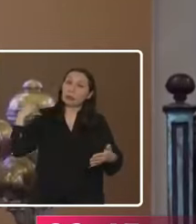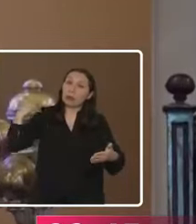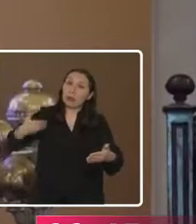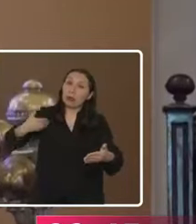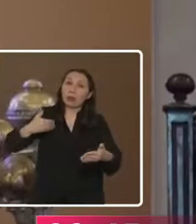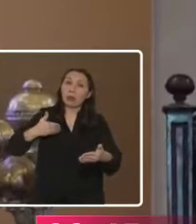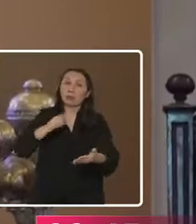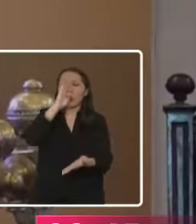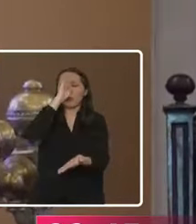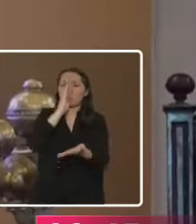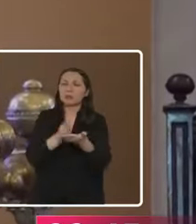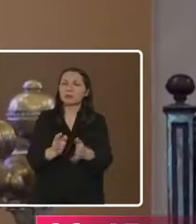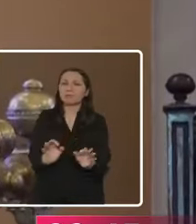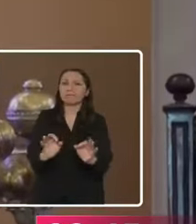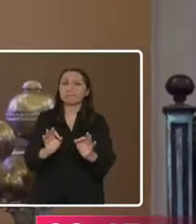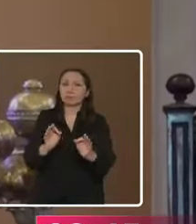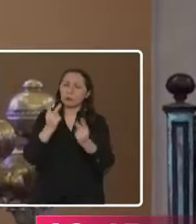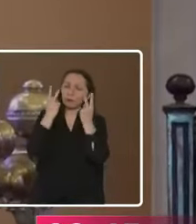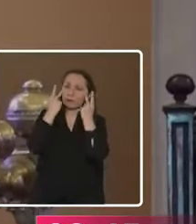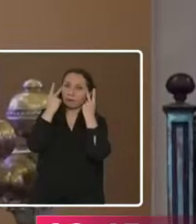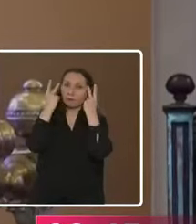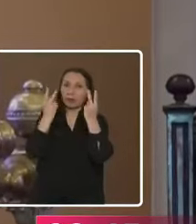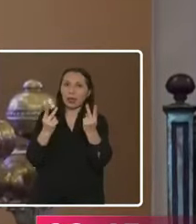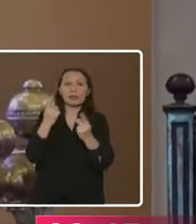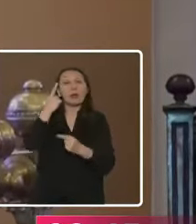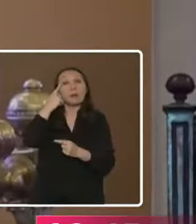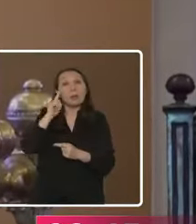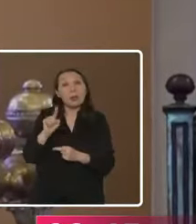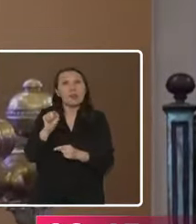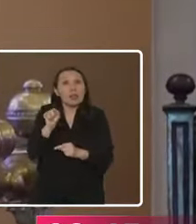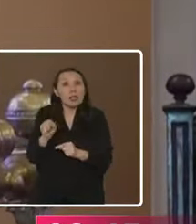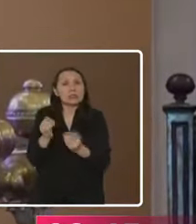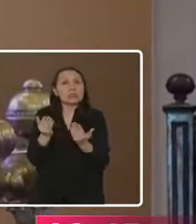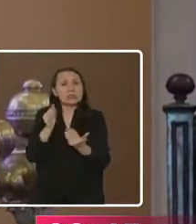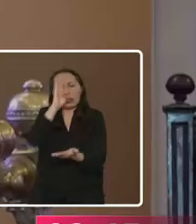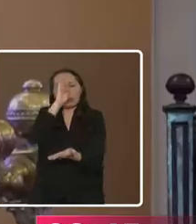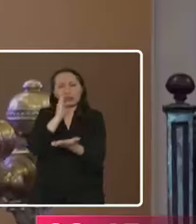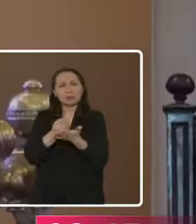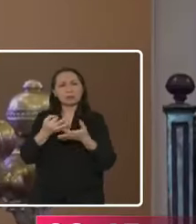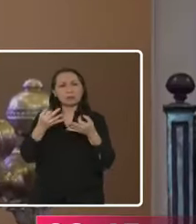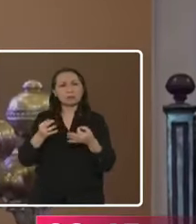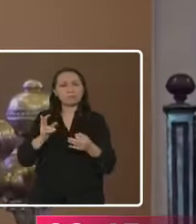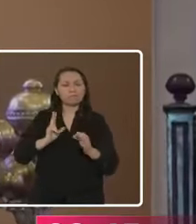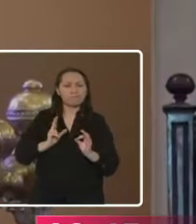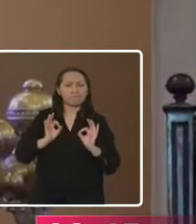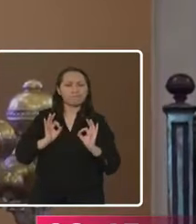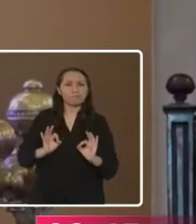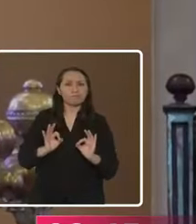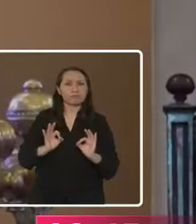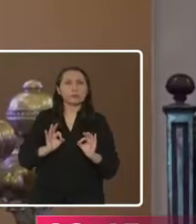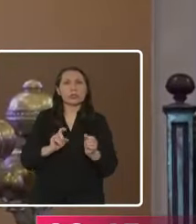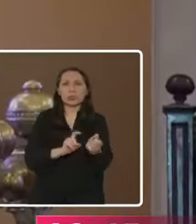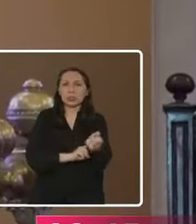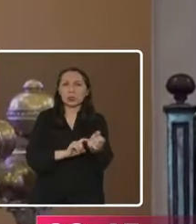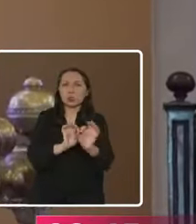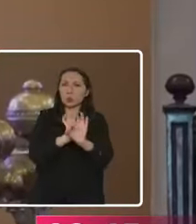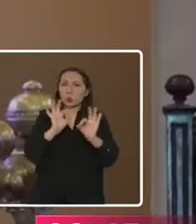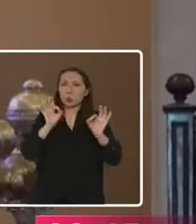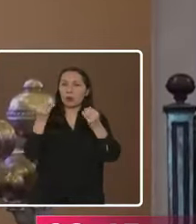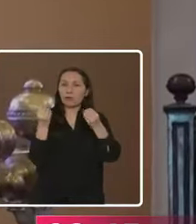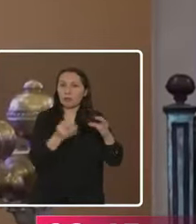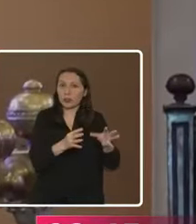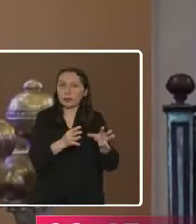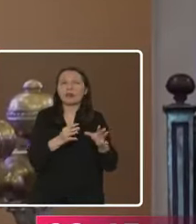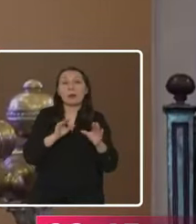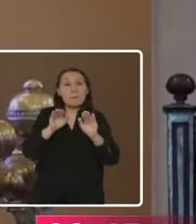tiempo, decisiones acertadas y valientes, pero ellas requerían de esa convicción y carácter que nunca lo abandonaron.